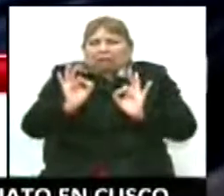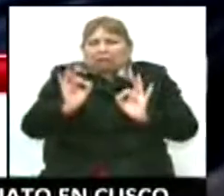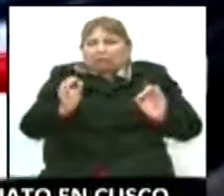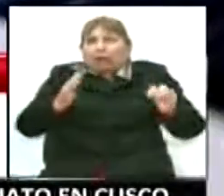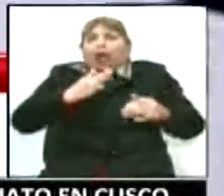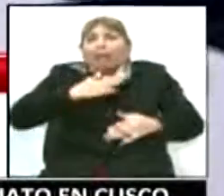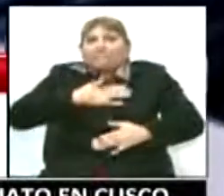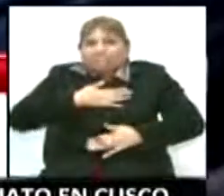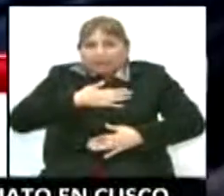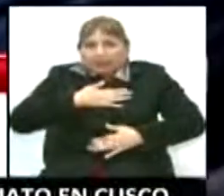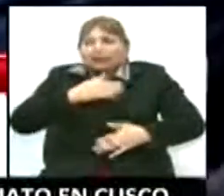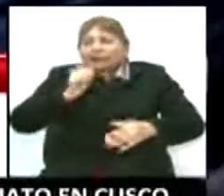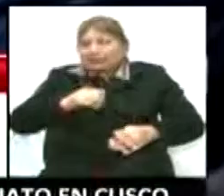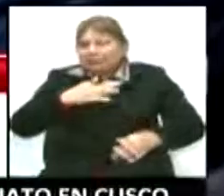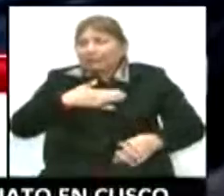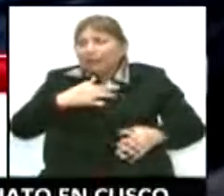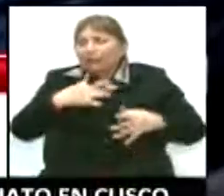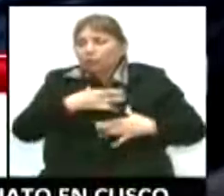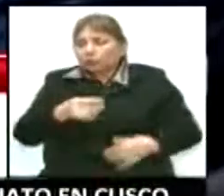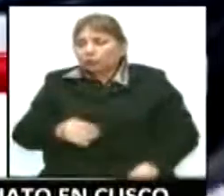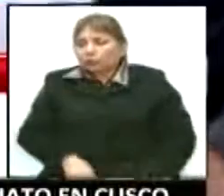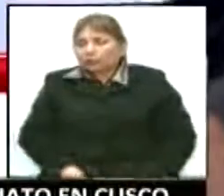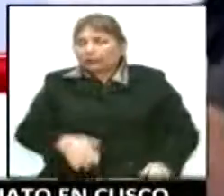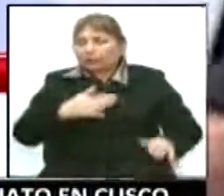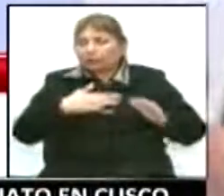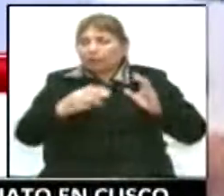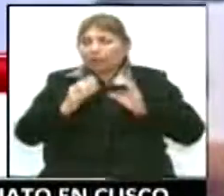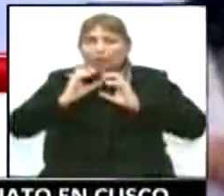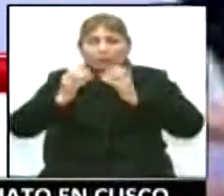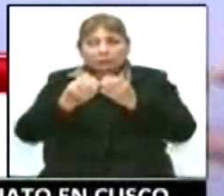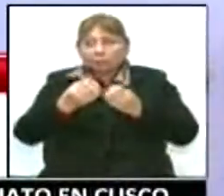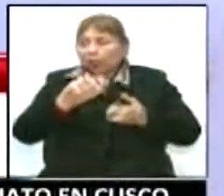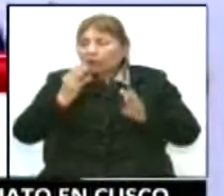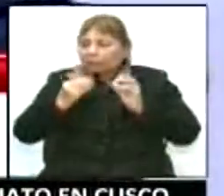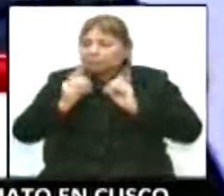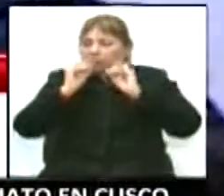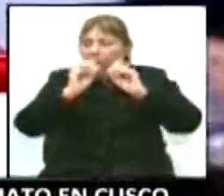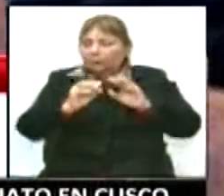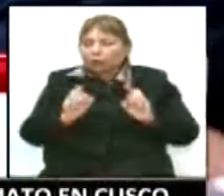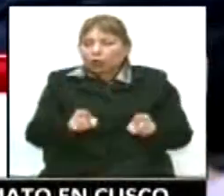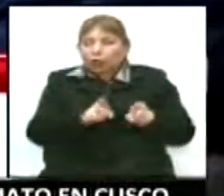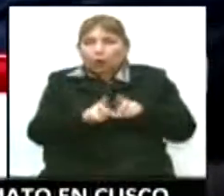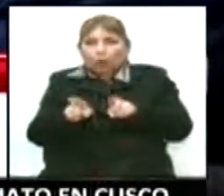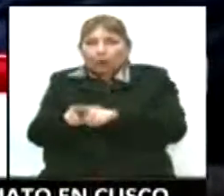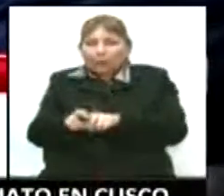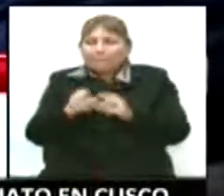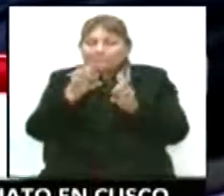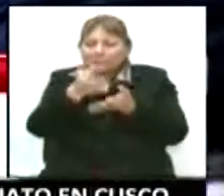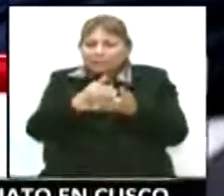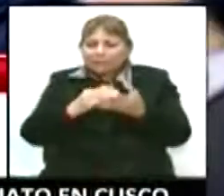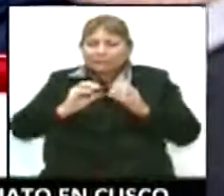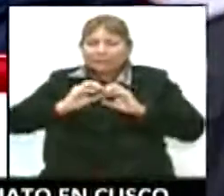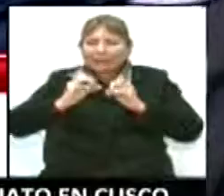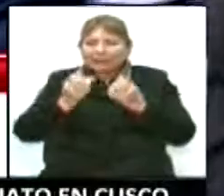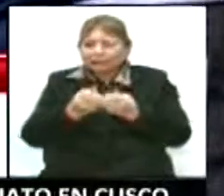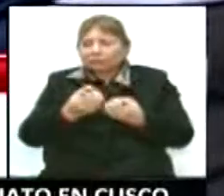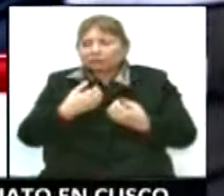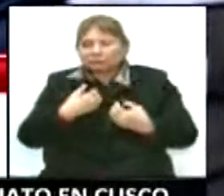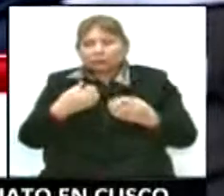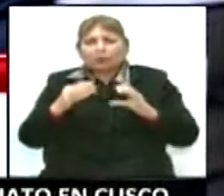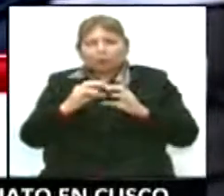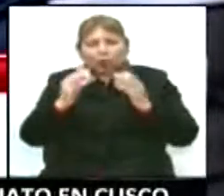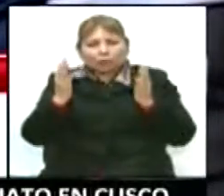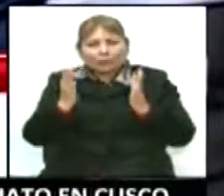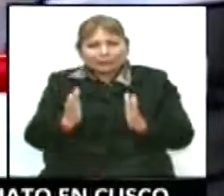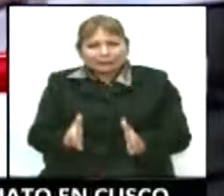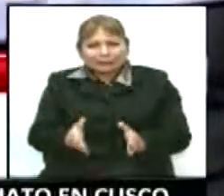a mí sí me gusta que cuando voy a una comisión y hago un aporte como partido, como congresista, se nos